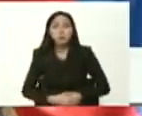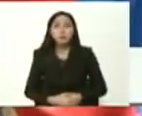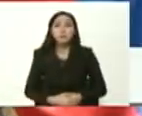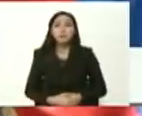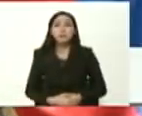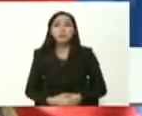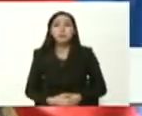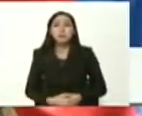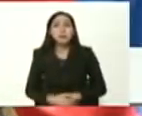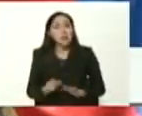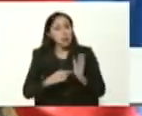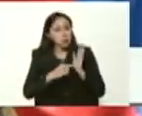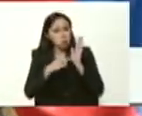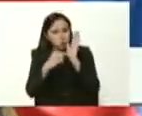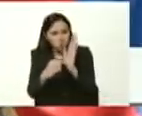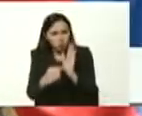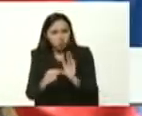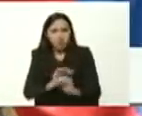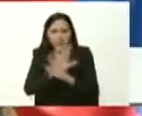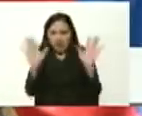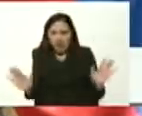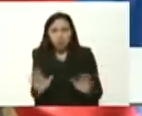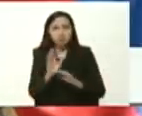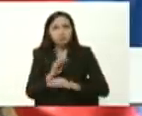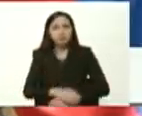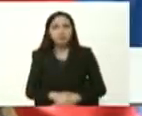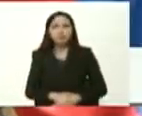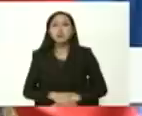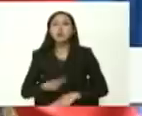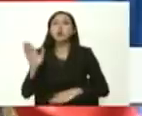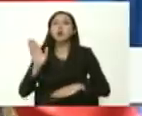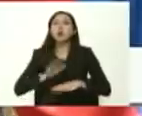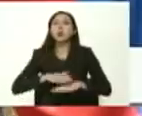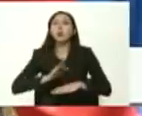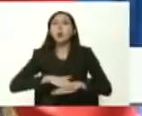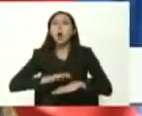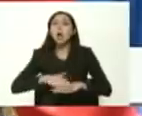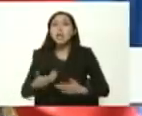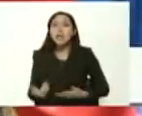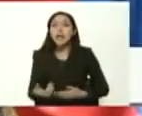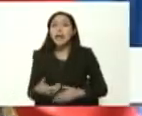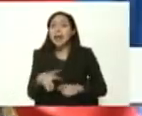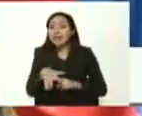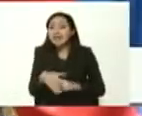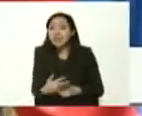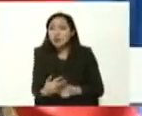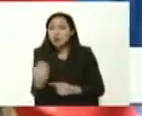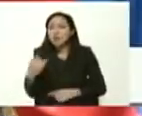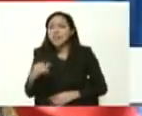serán ejemplarizantes, porque este tipo de situaciones